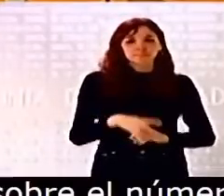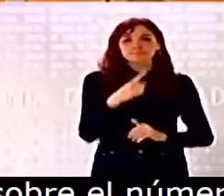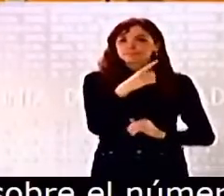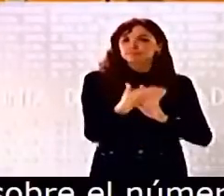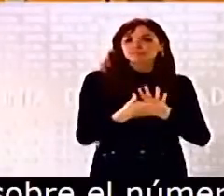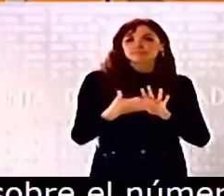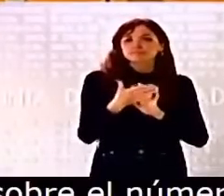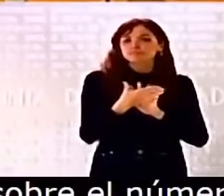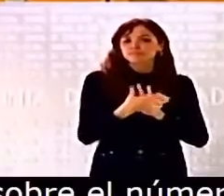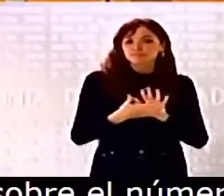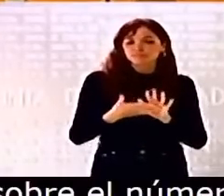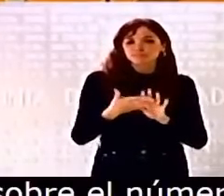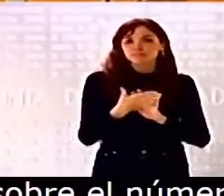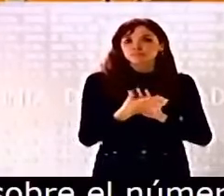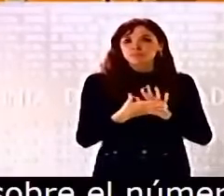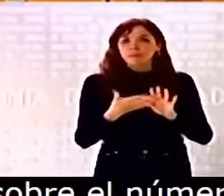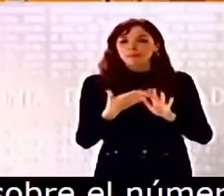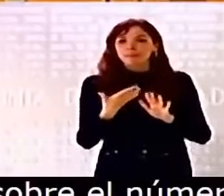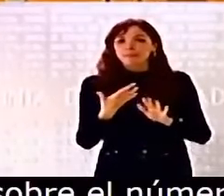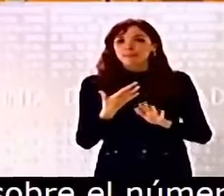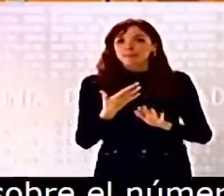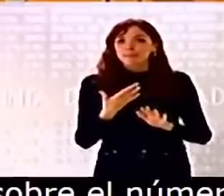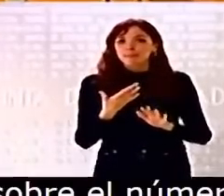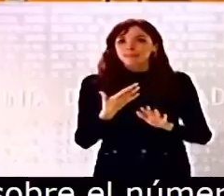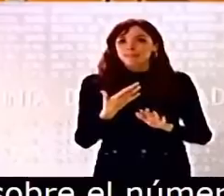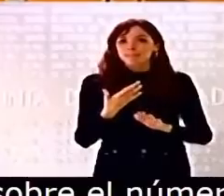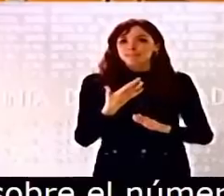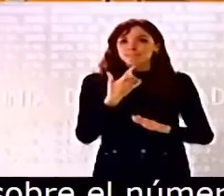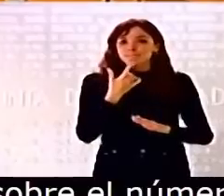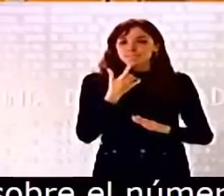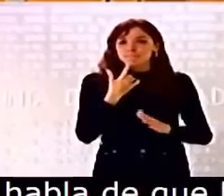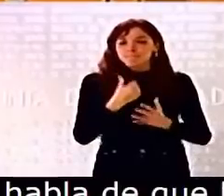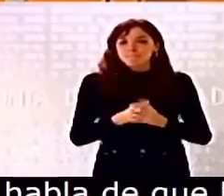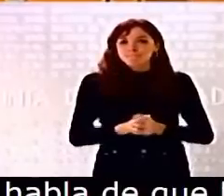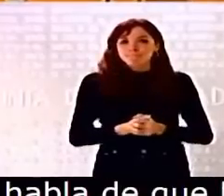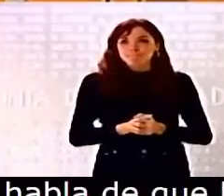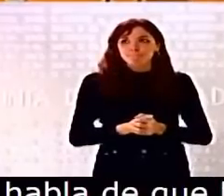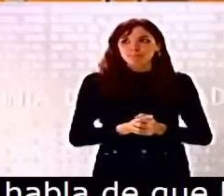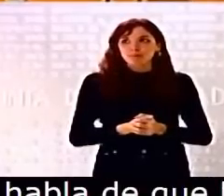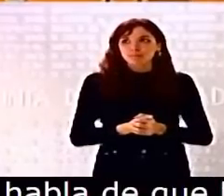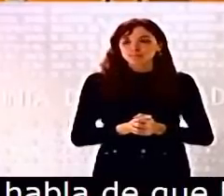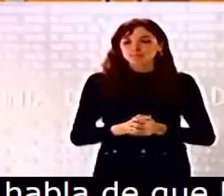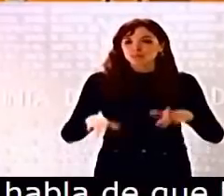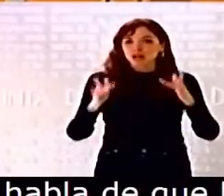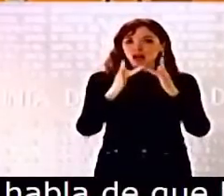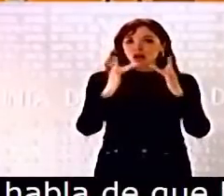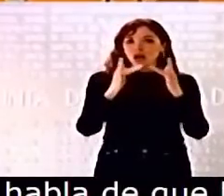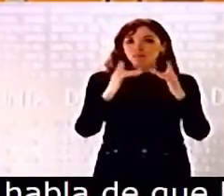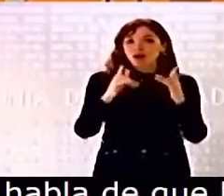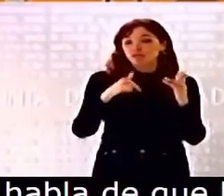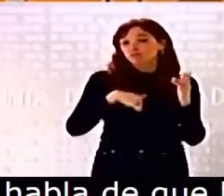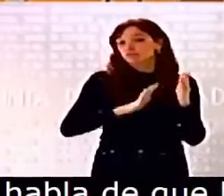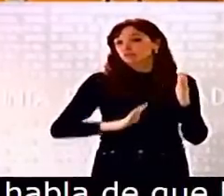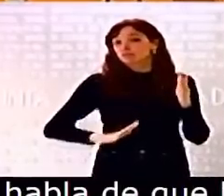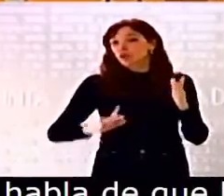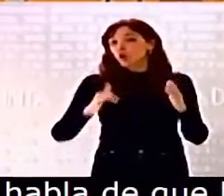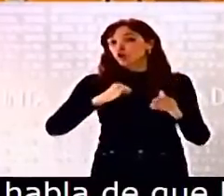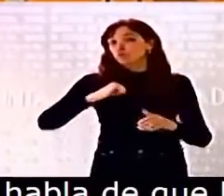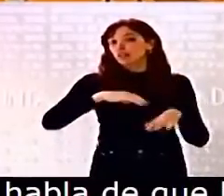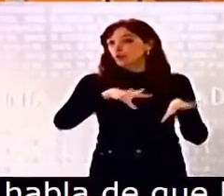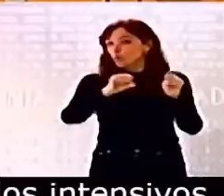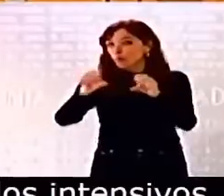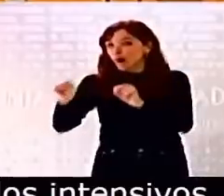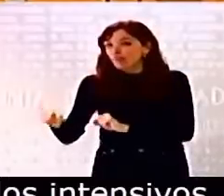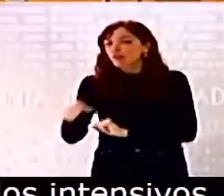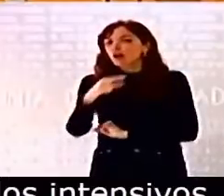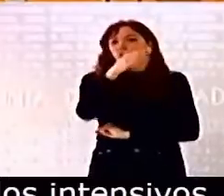algunas áreas que ya tienen todas las unidades de cuidados intensivos ocupadas. ¿Qué previsión hace sobre ese